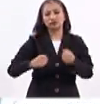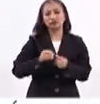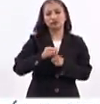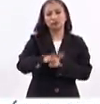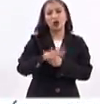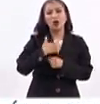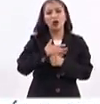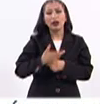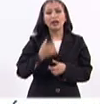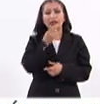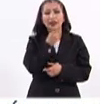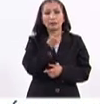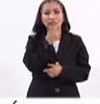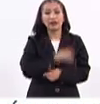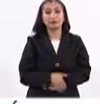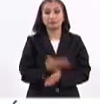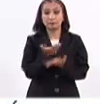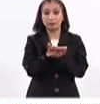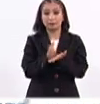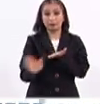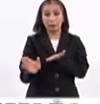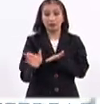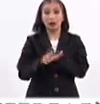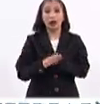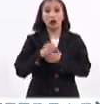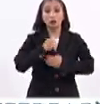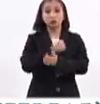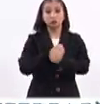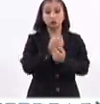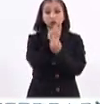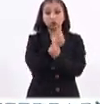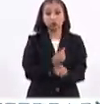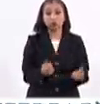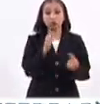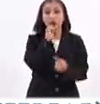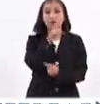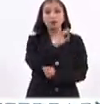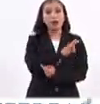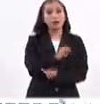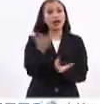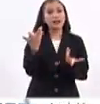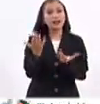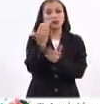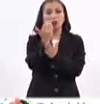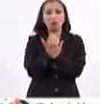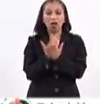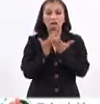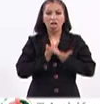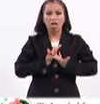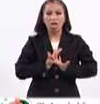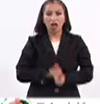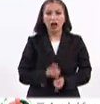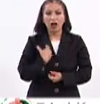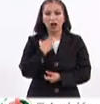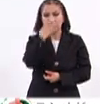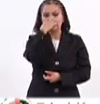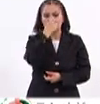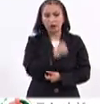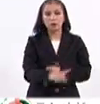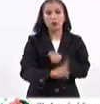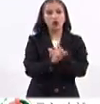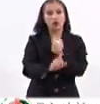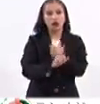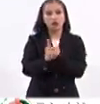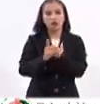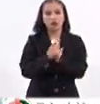sobrepeso, obesidad y diabetes. Por otro lado, la obesidad infantil también puede generar baja autoestima, depresión,